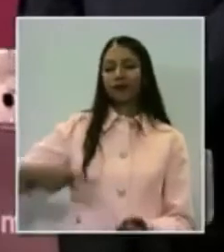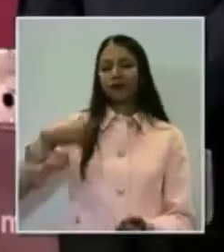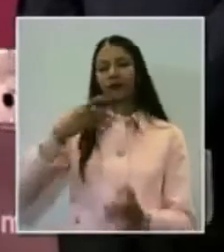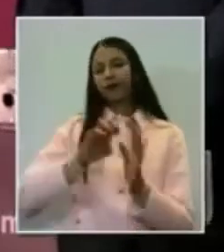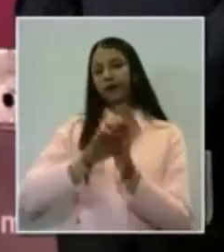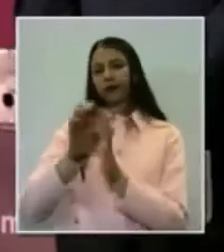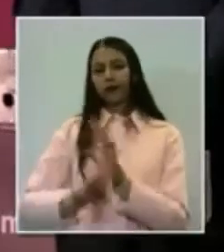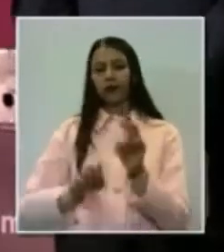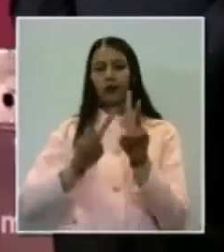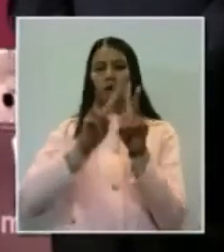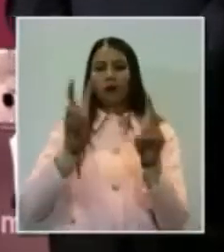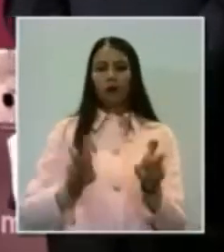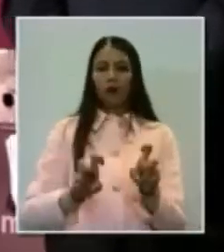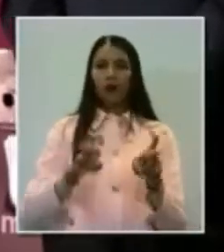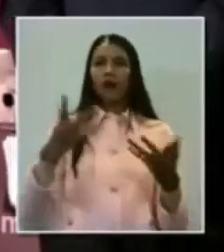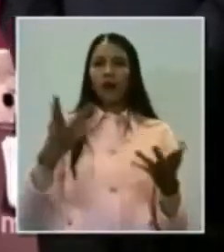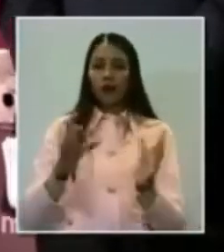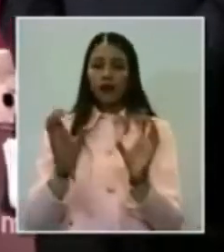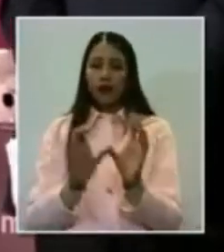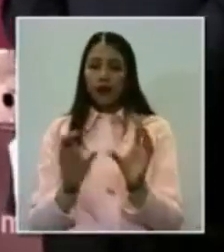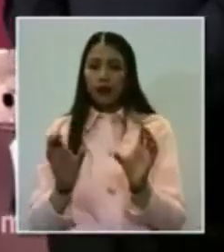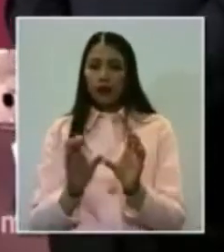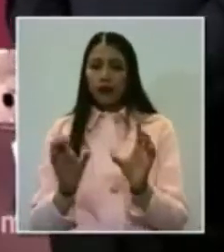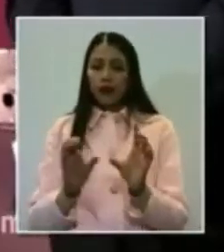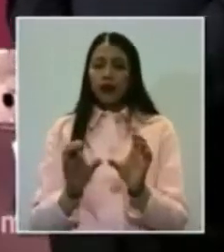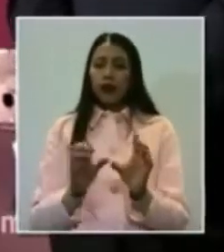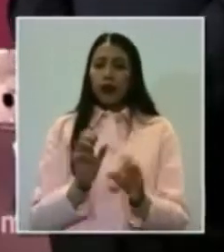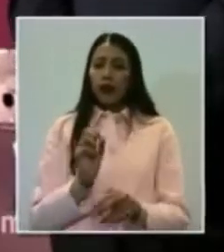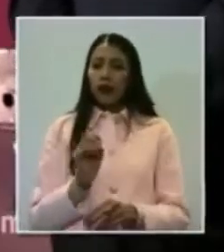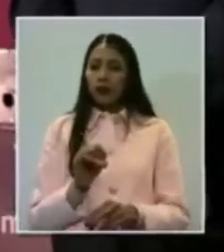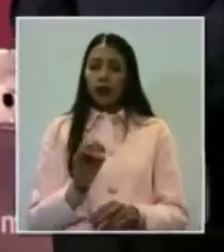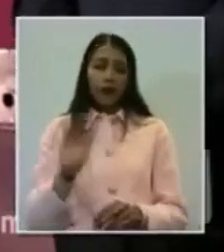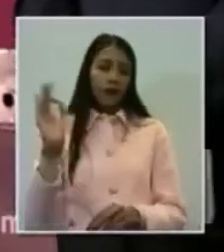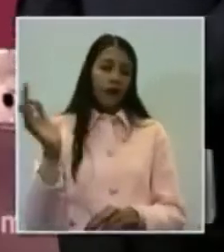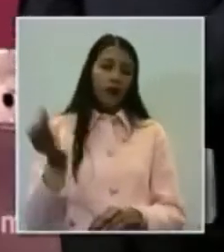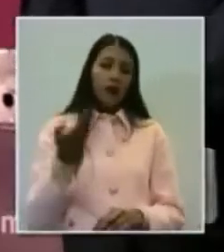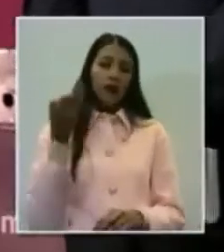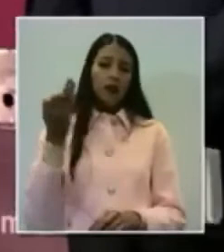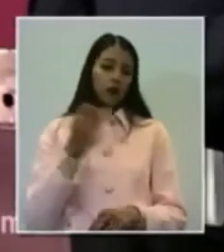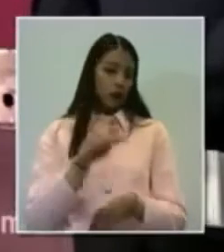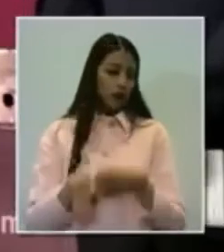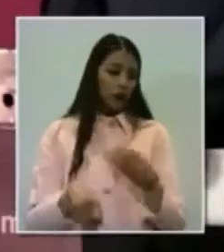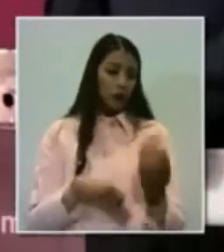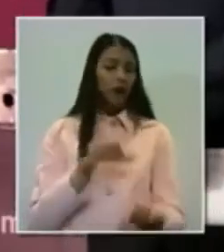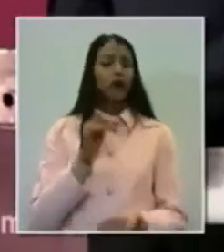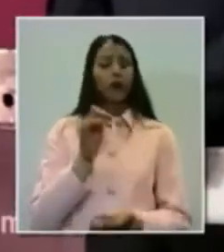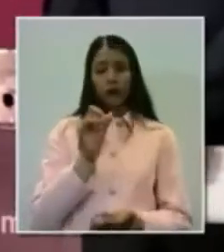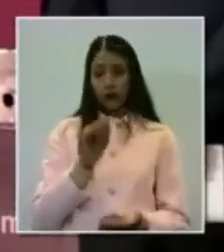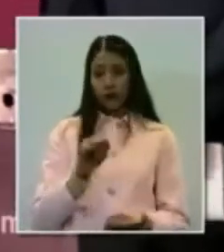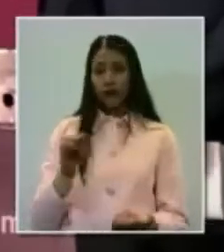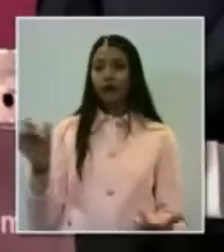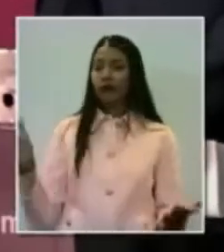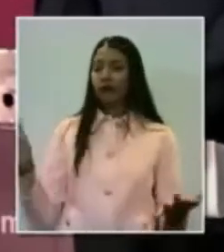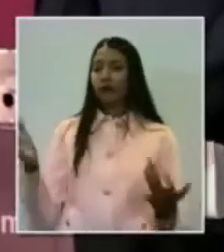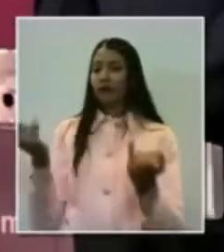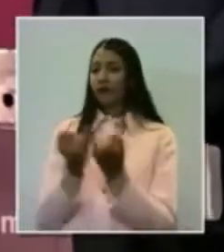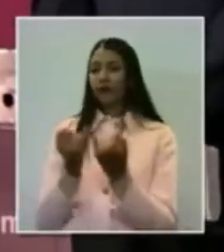ejemplo, el tema de la emisión de los certificados, si tenía que ver con la federalización. Todo tiene que ver con la